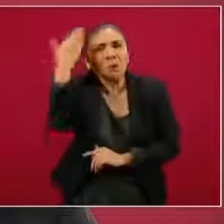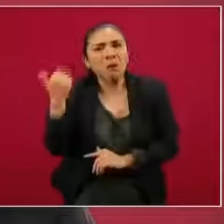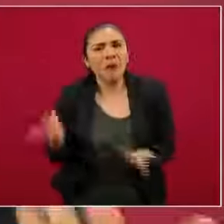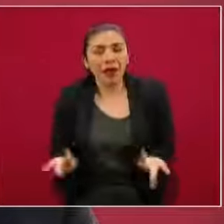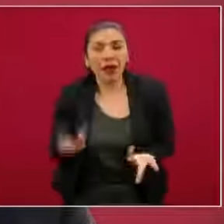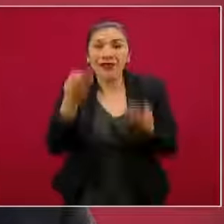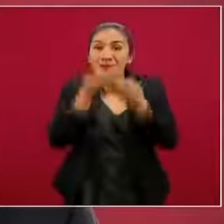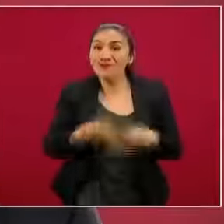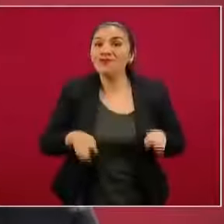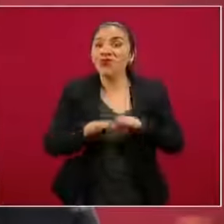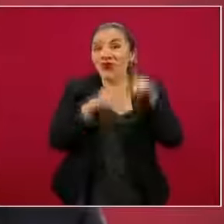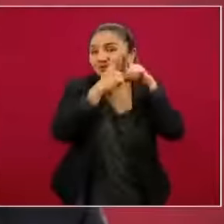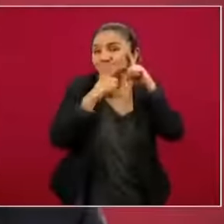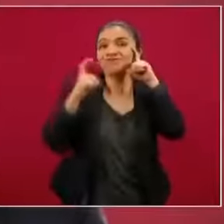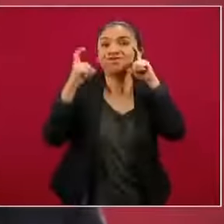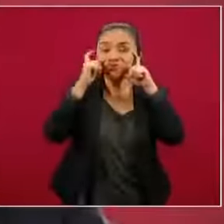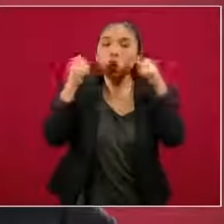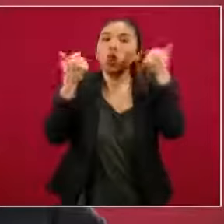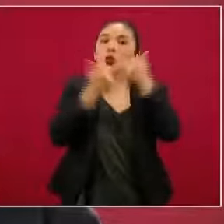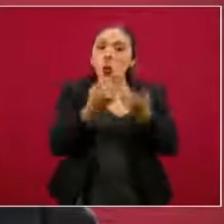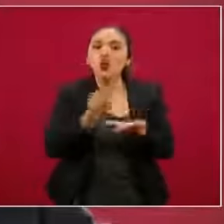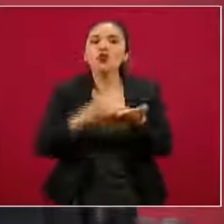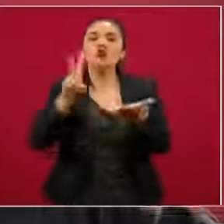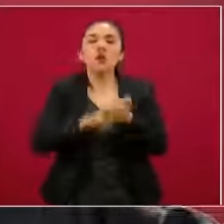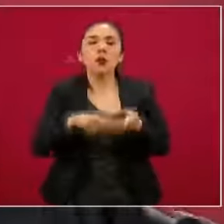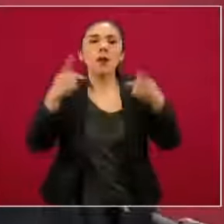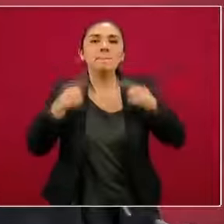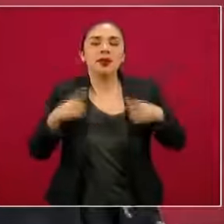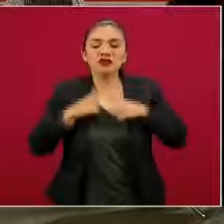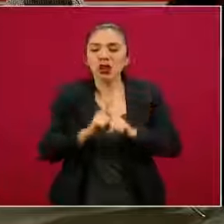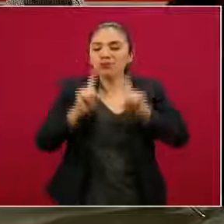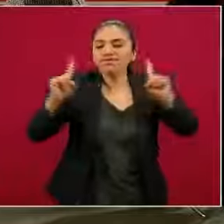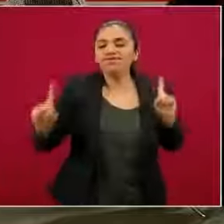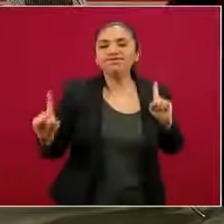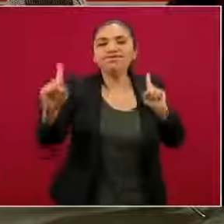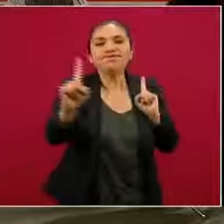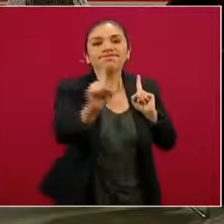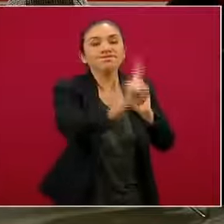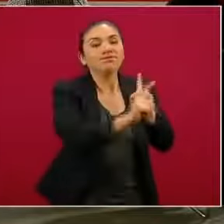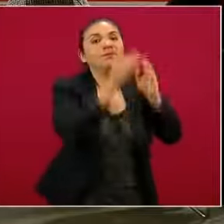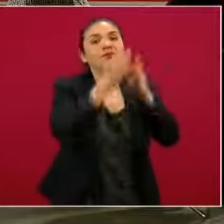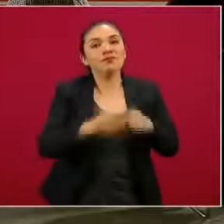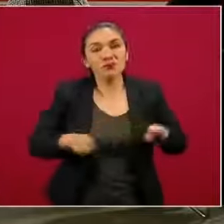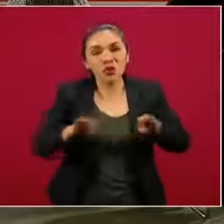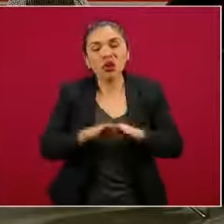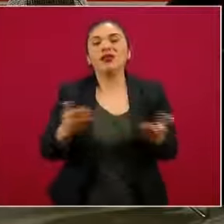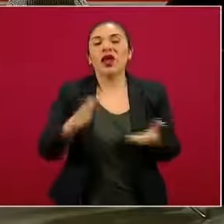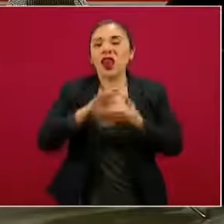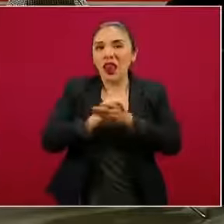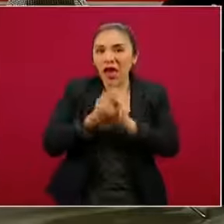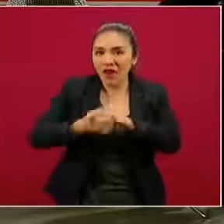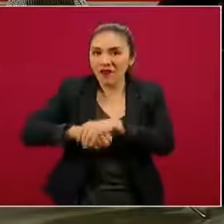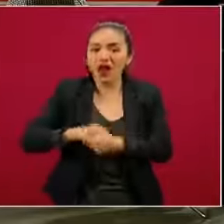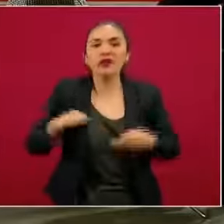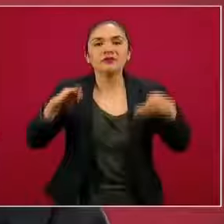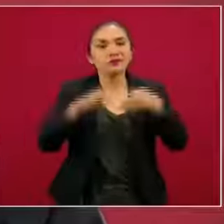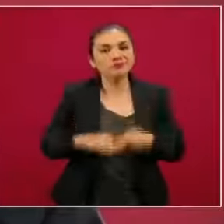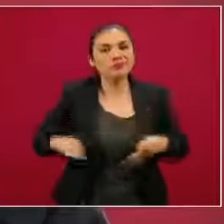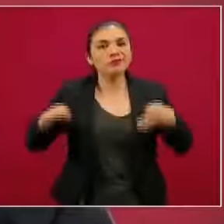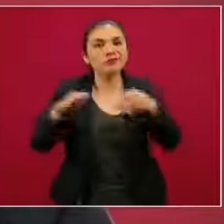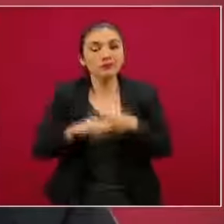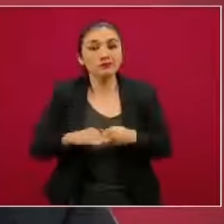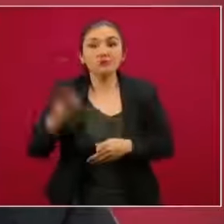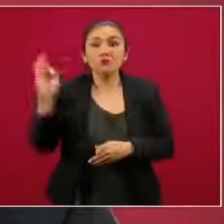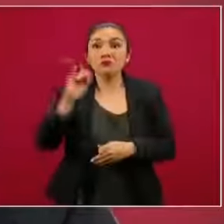cubrebocas, además de las medidas de sana distancia, mantener el distanciamiento físico, lavarnos las manos continuamente y